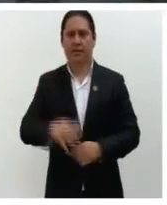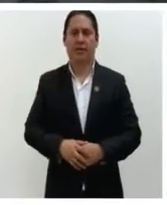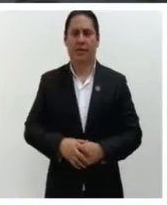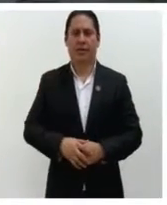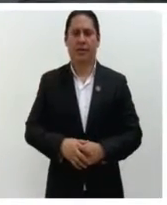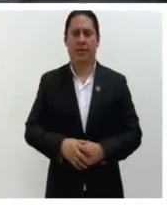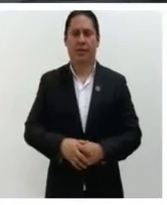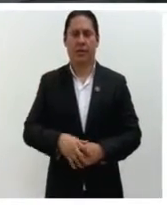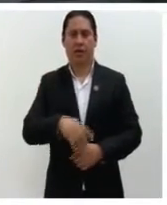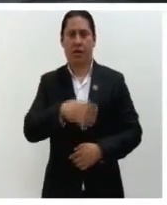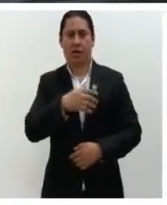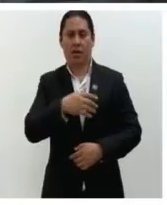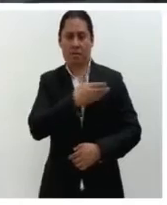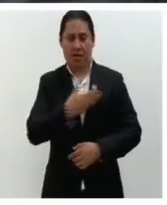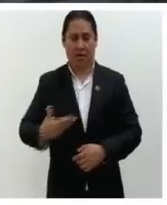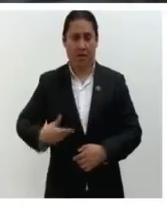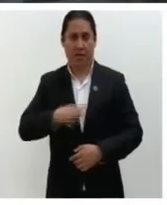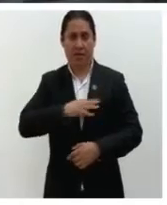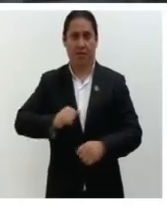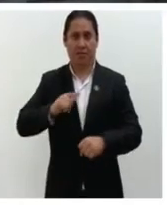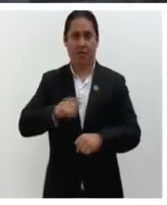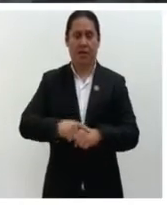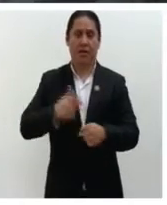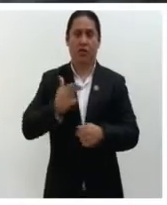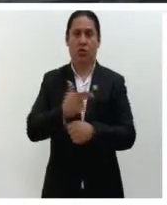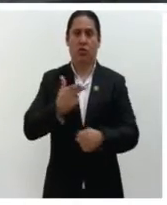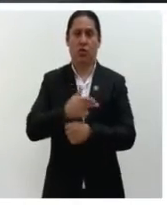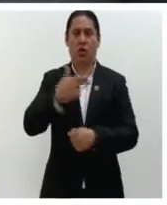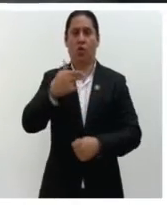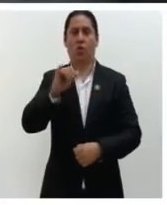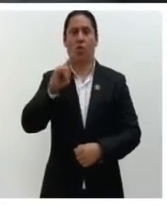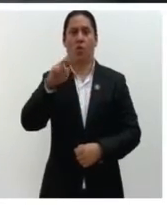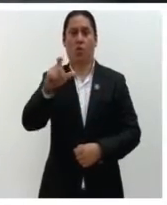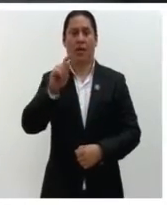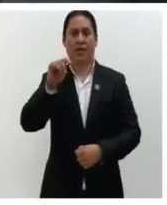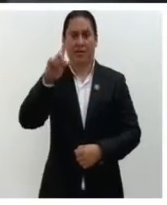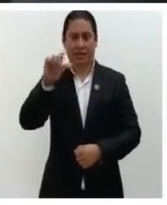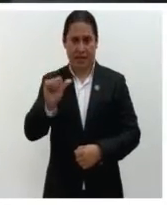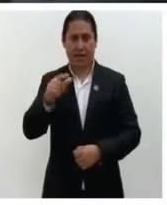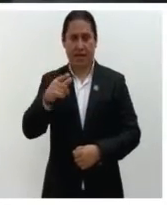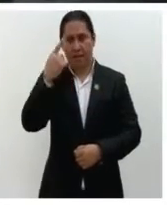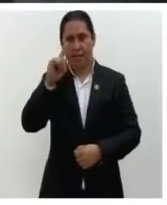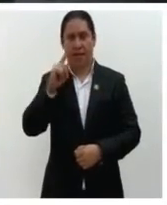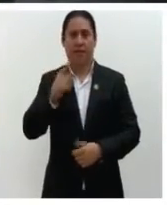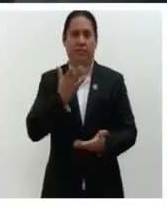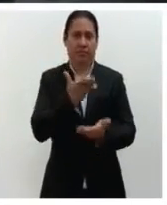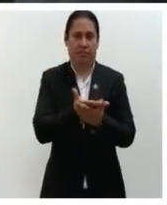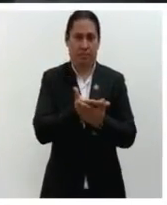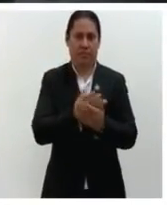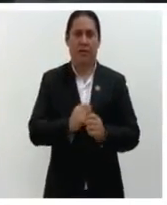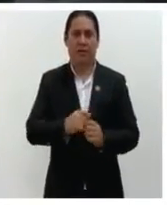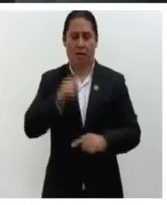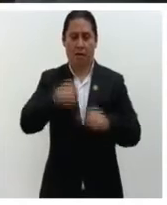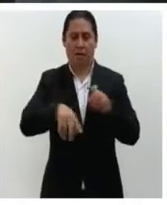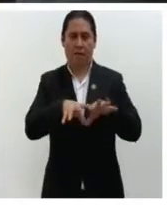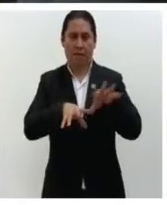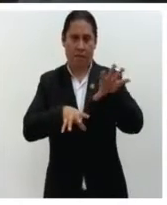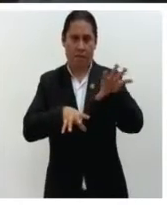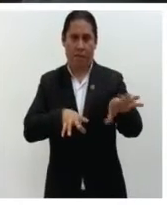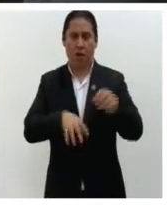Honorable Ayuntamiento de Huistla, Chiapas, por medio del cual solicita autorización para desincorporar del patrimonio